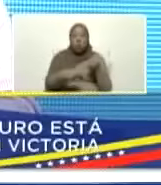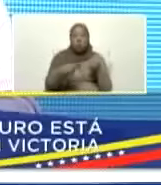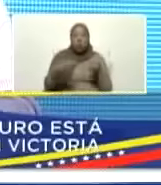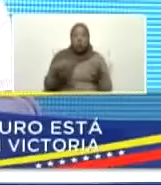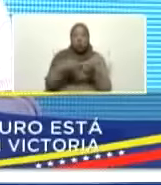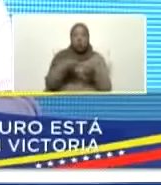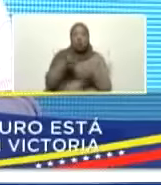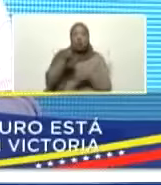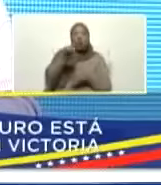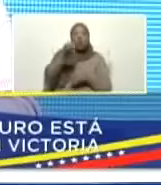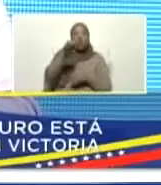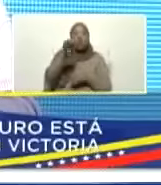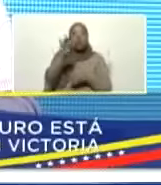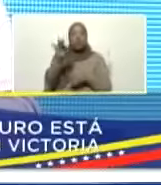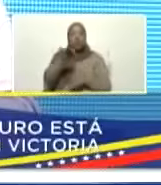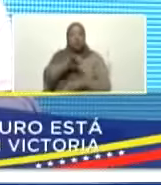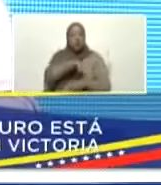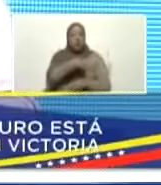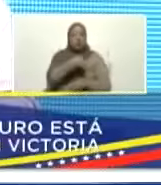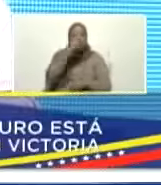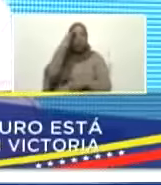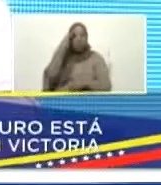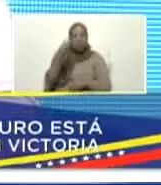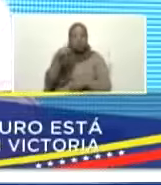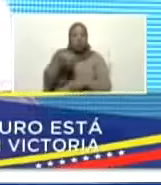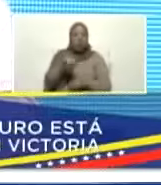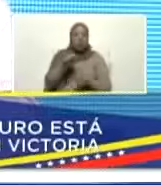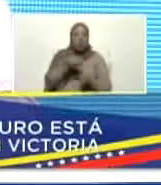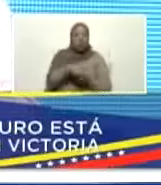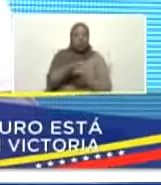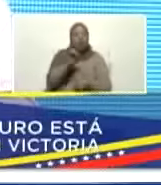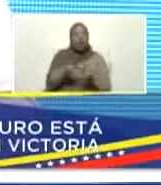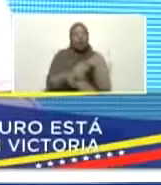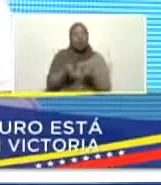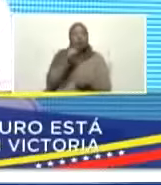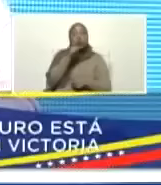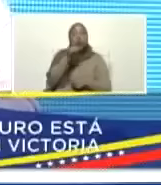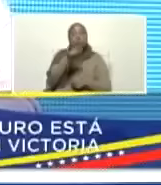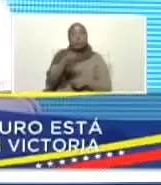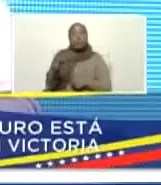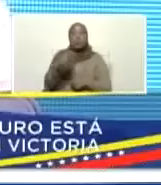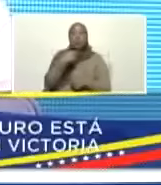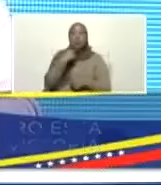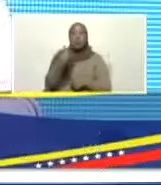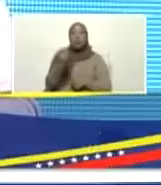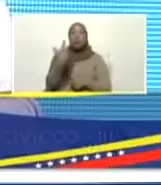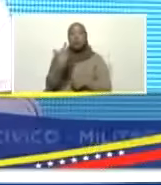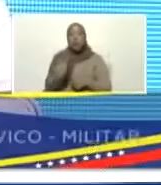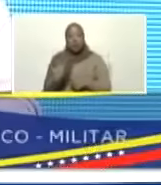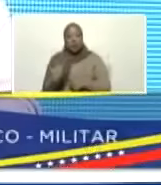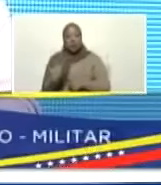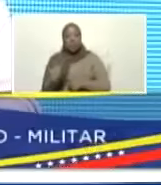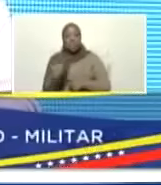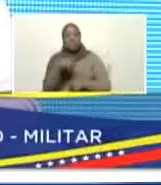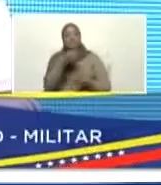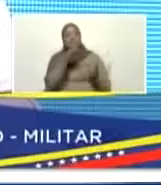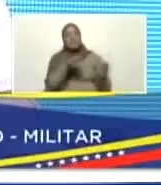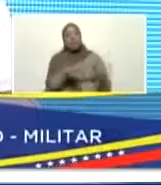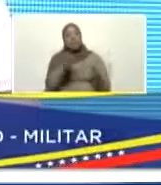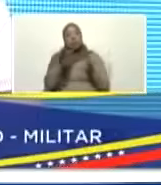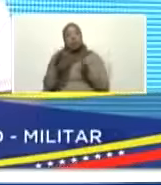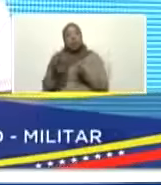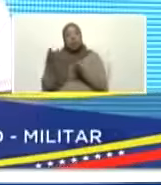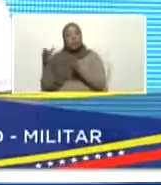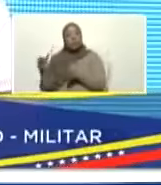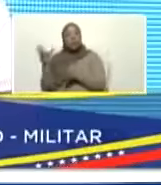en Tucupita. Igualmente tenemos algunos voceros, tenemos 3 voceros. Los